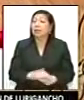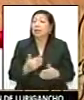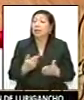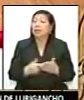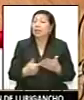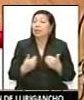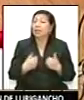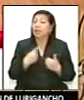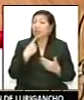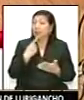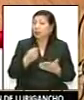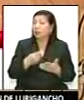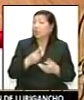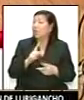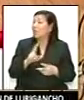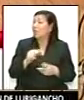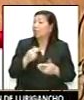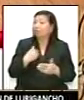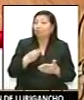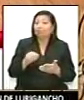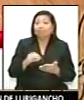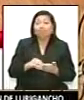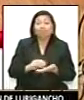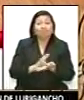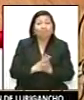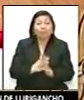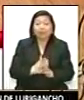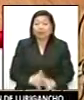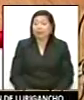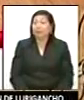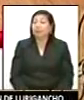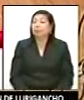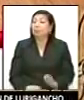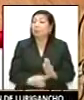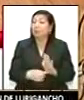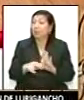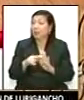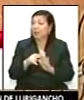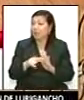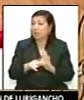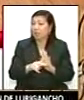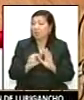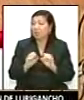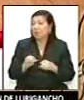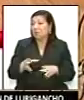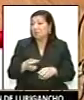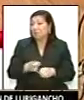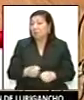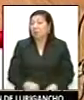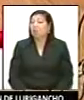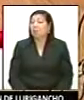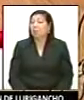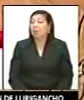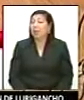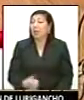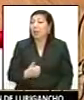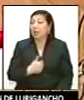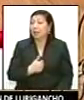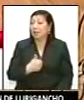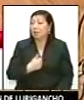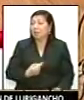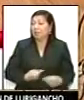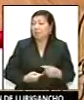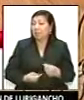señalarse que la autógrafa no afecta la implementación de la precitada norma, si se toma en cuenta que la misma reviste